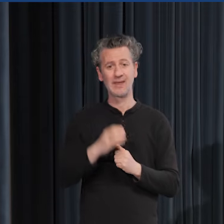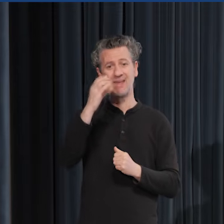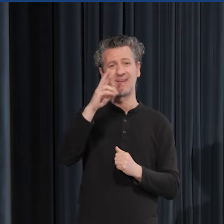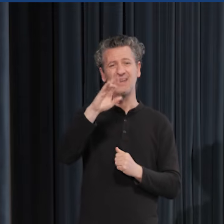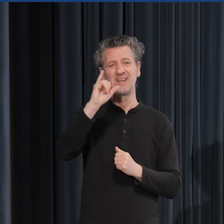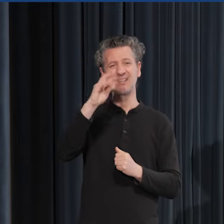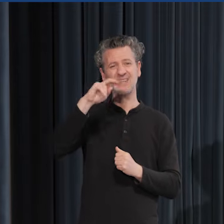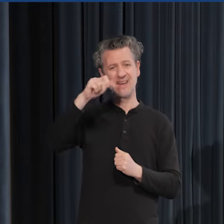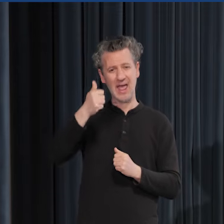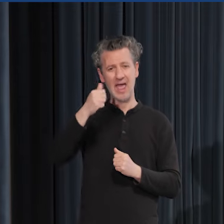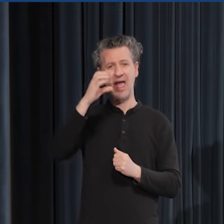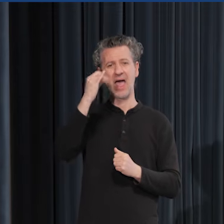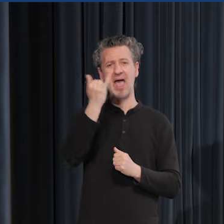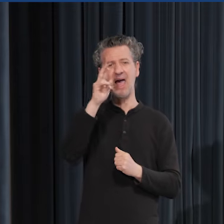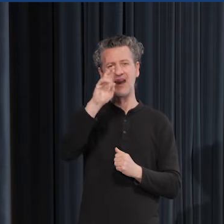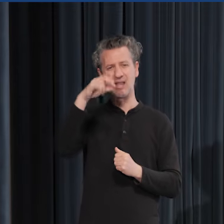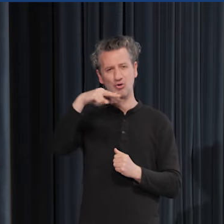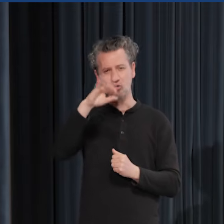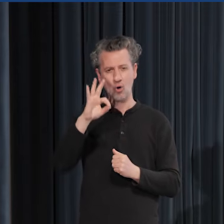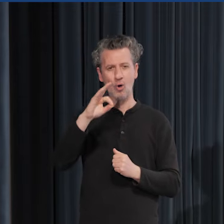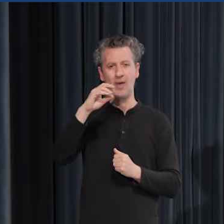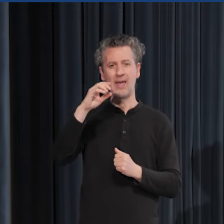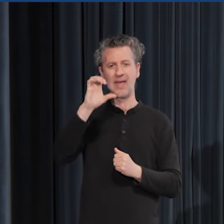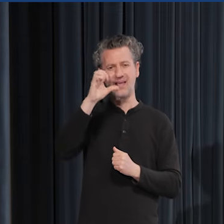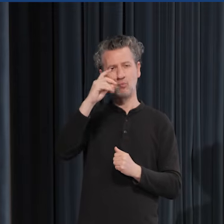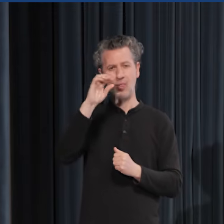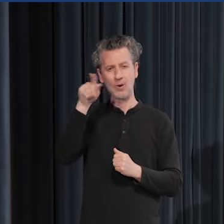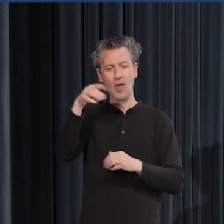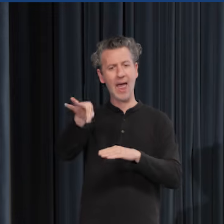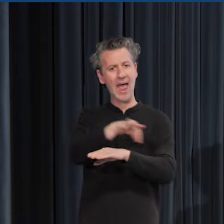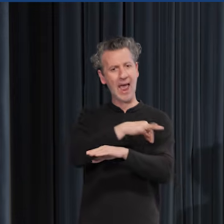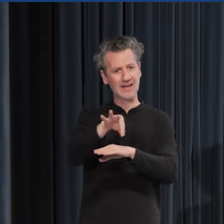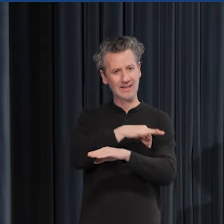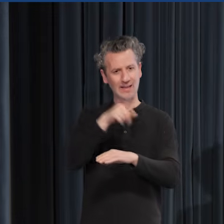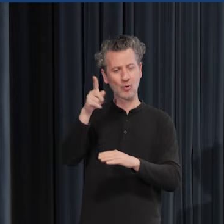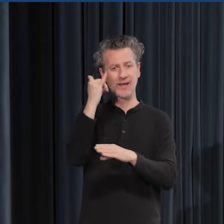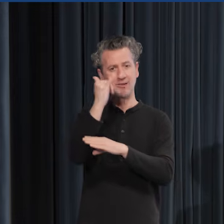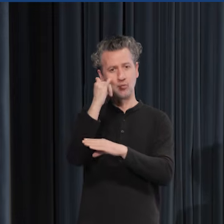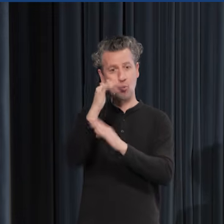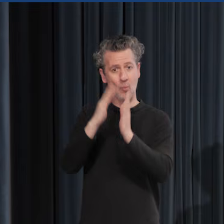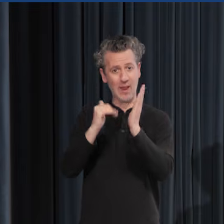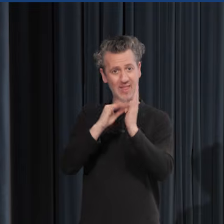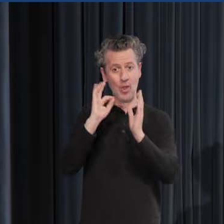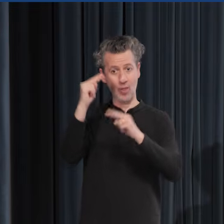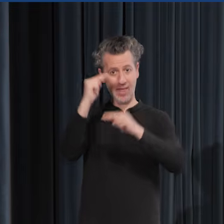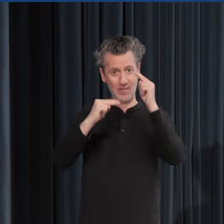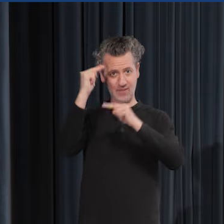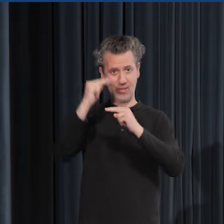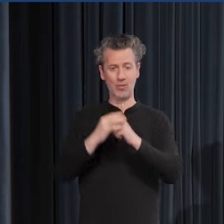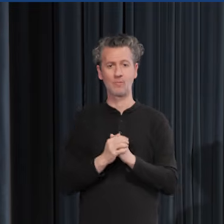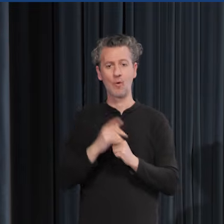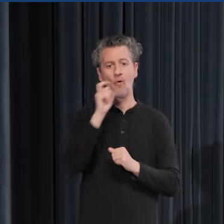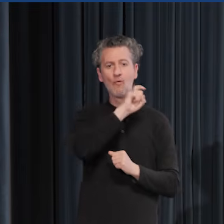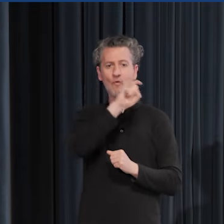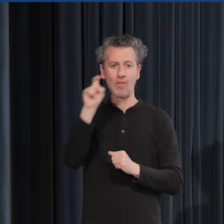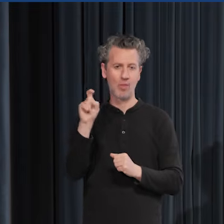Cristina Jarreño Escudero. Cristina es arquitecta del Instituto Valenciano de la Edificación, que es una fundación